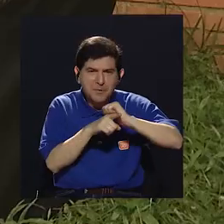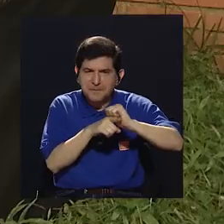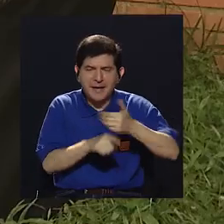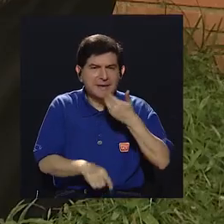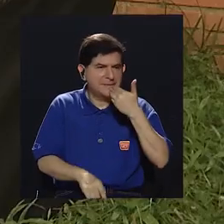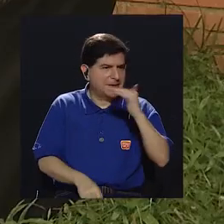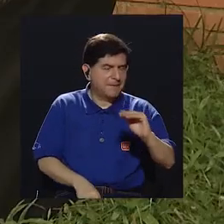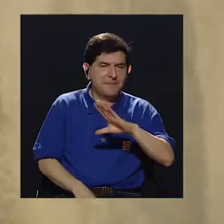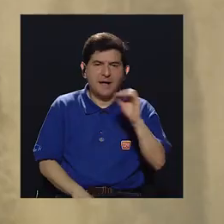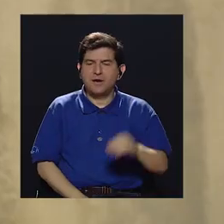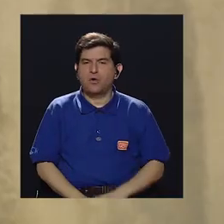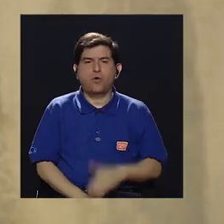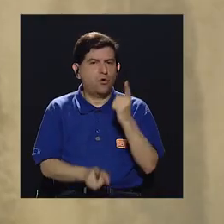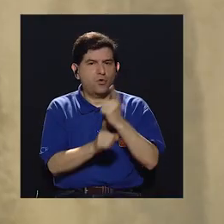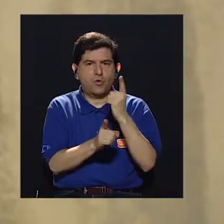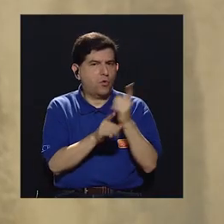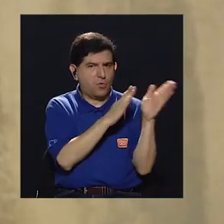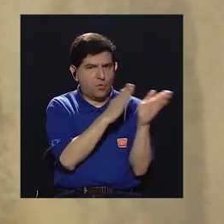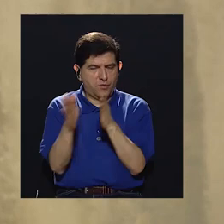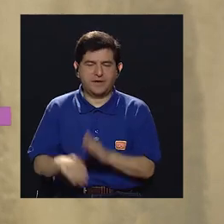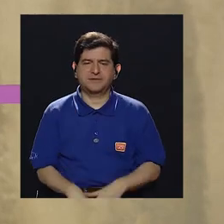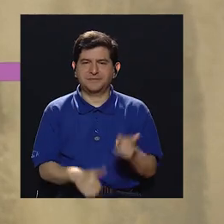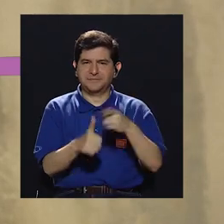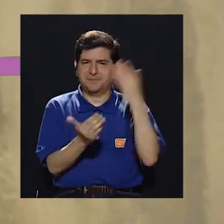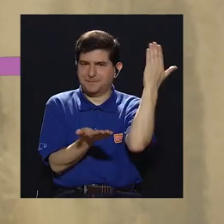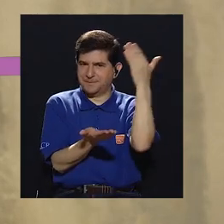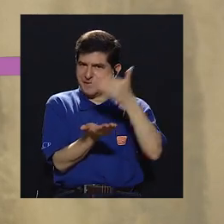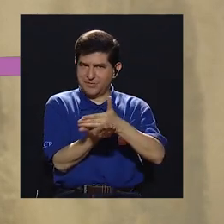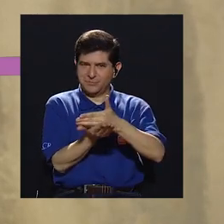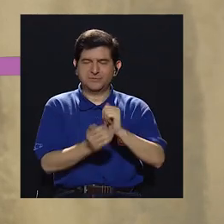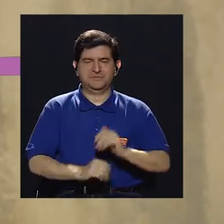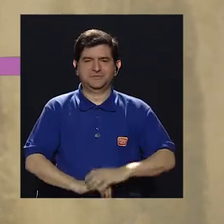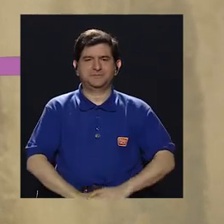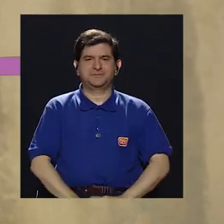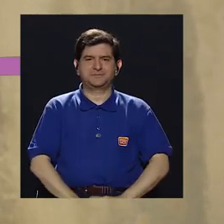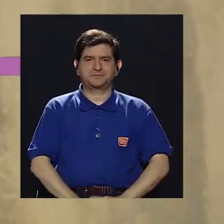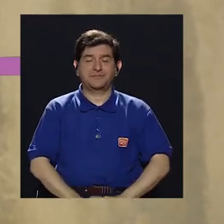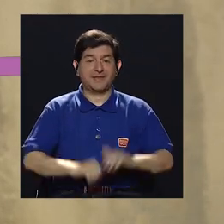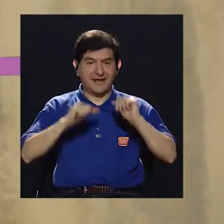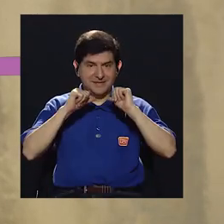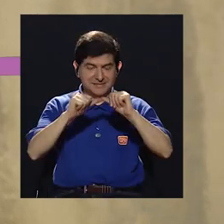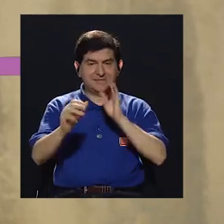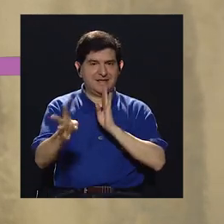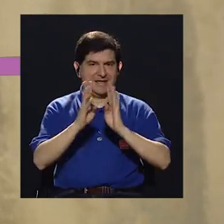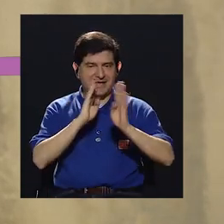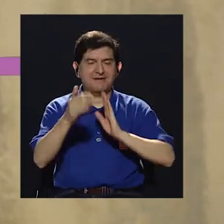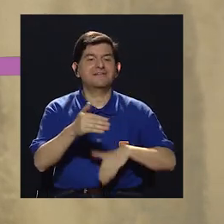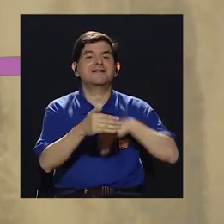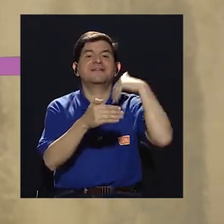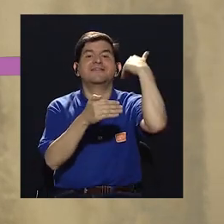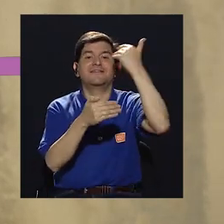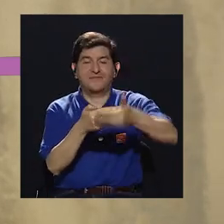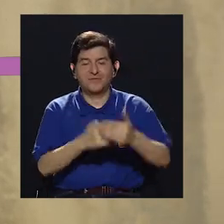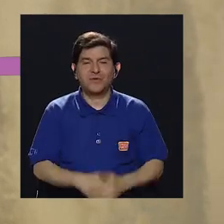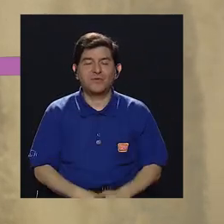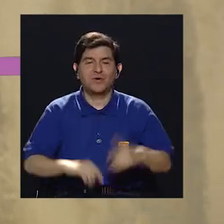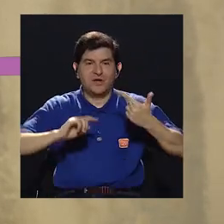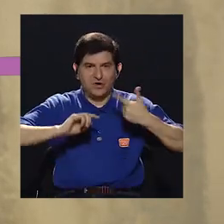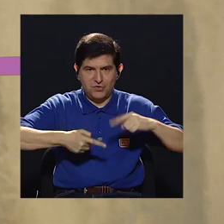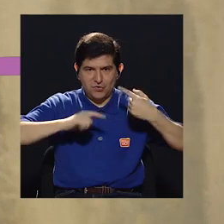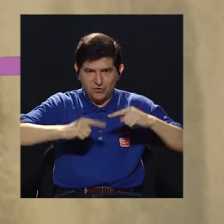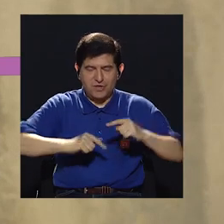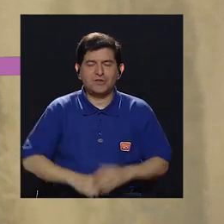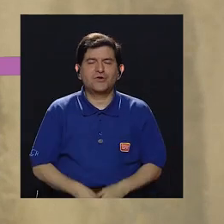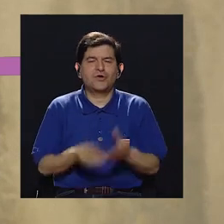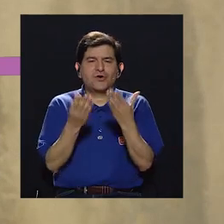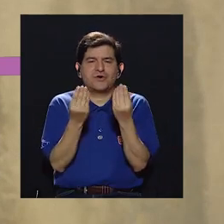tienes una preparación adecuada. Doctor, vamos a hacer aquí una primera pausa para continuar conversando más adelante acerca del dolor del